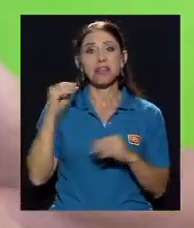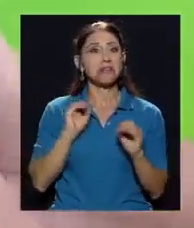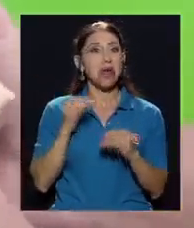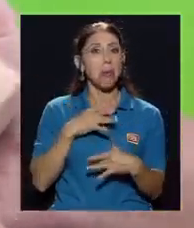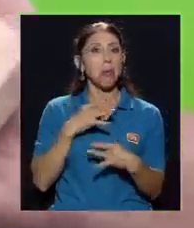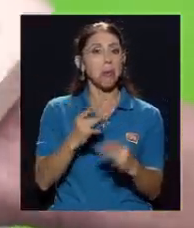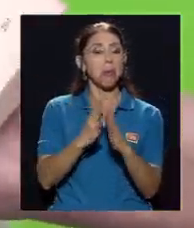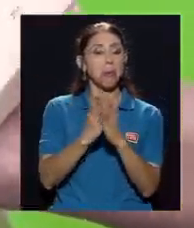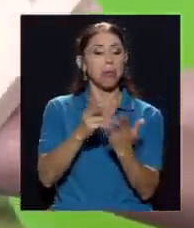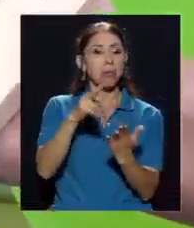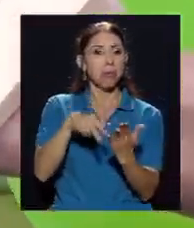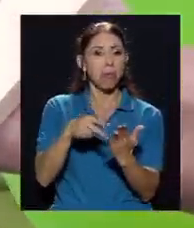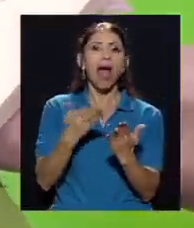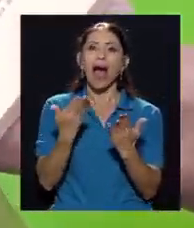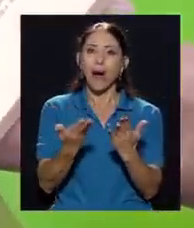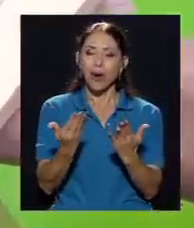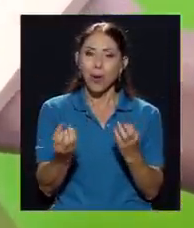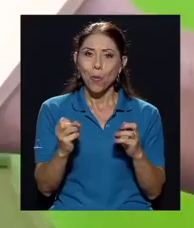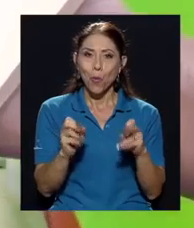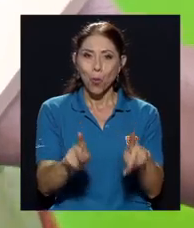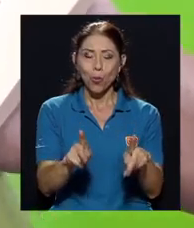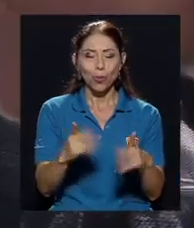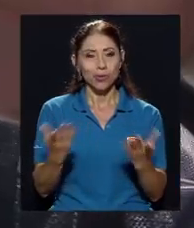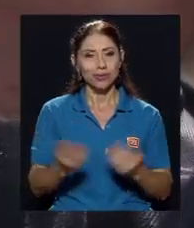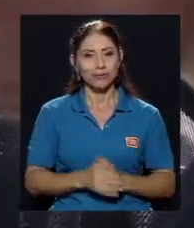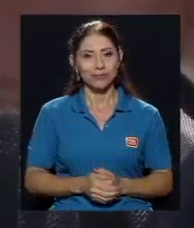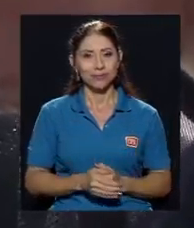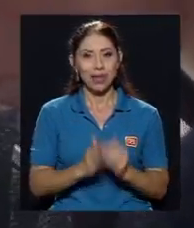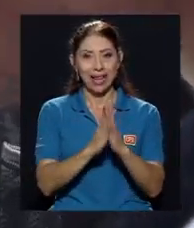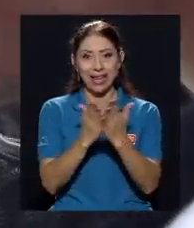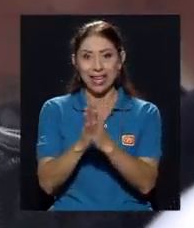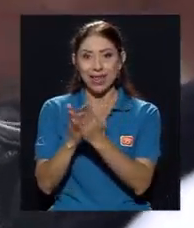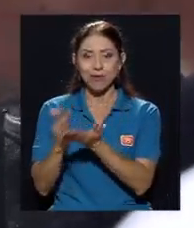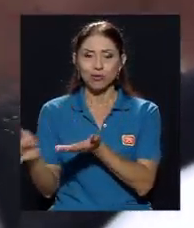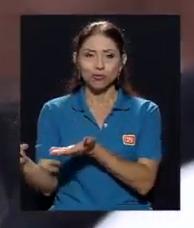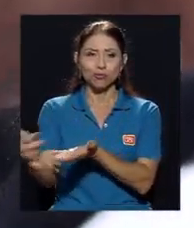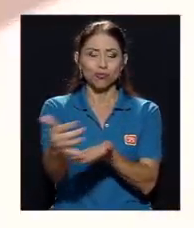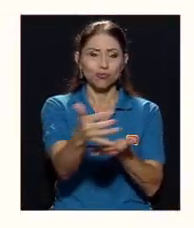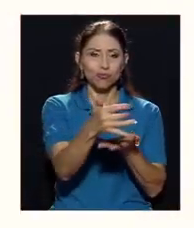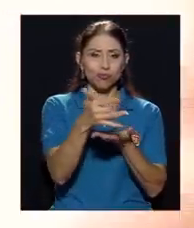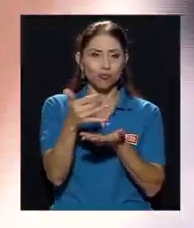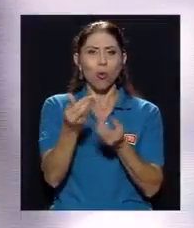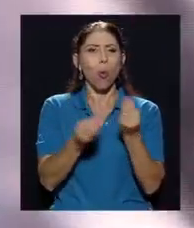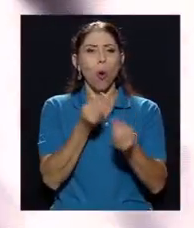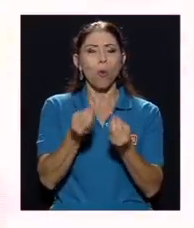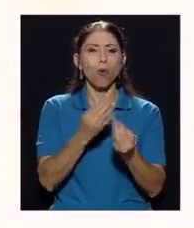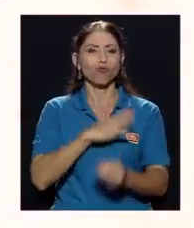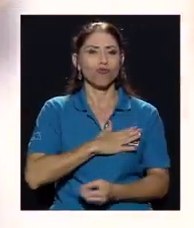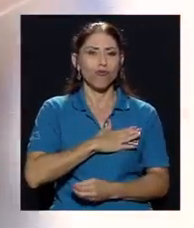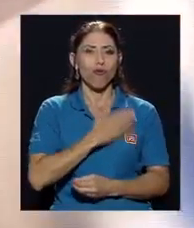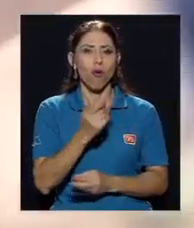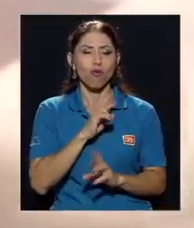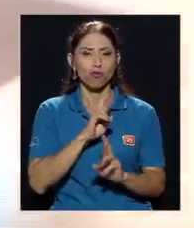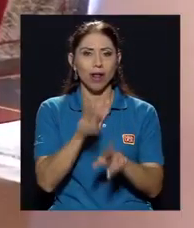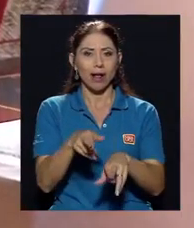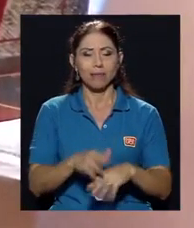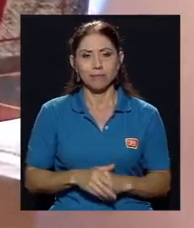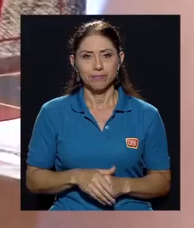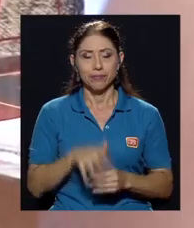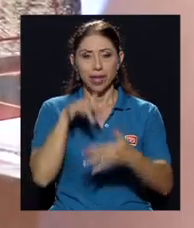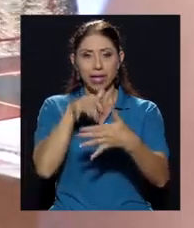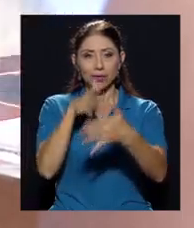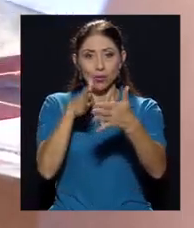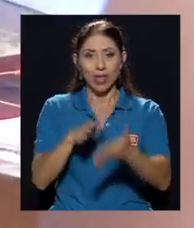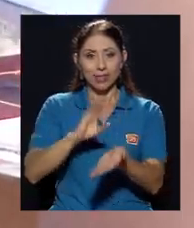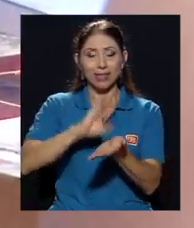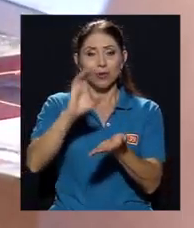tienen una oportunidad de meterse. Los libros fueron recolectados por medio de la donación voluntaria. Los estudiantes